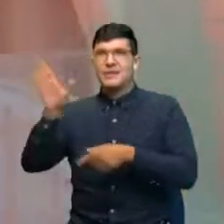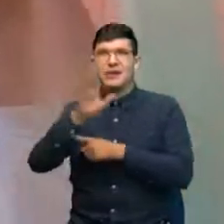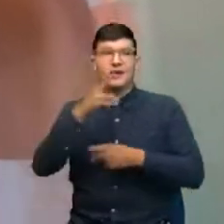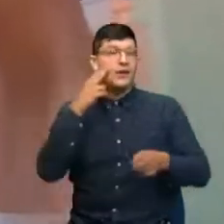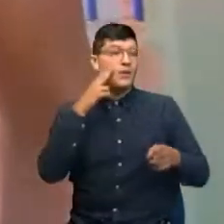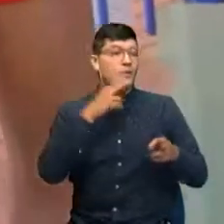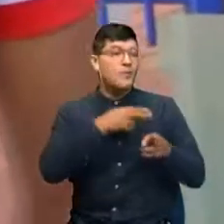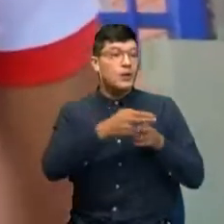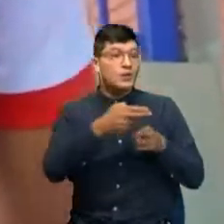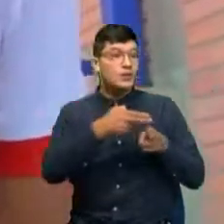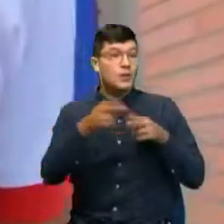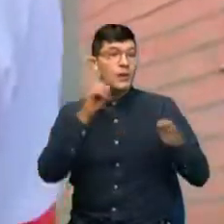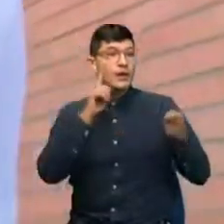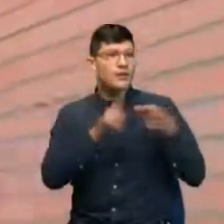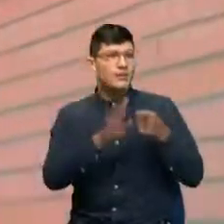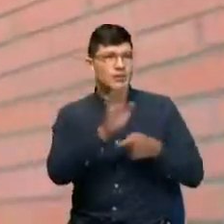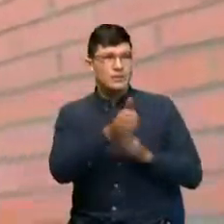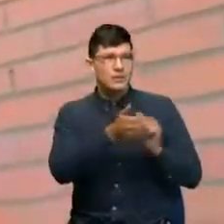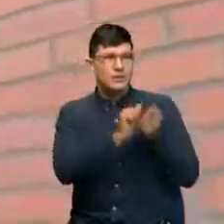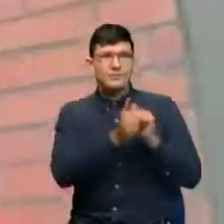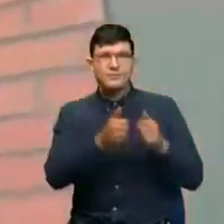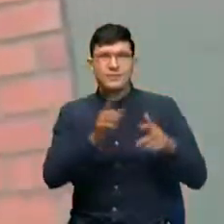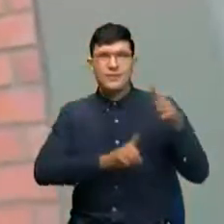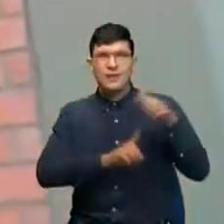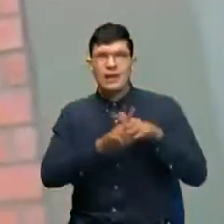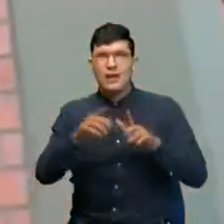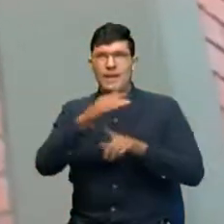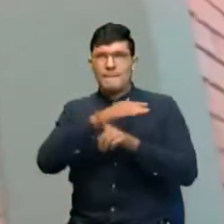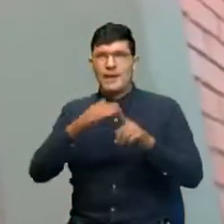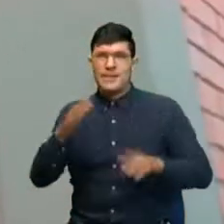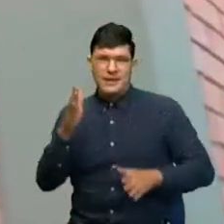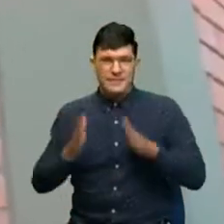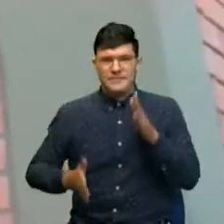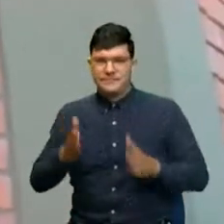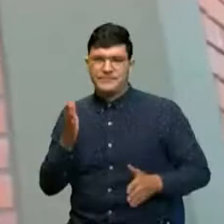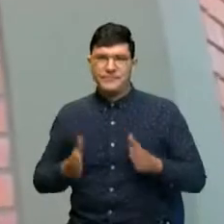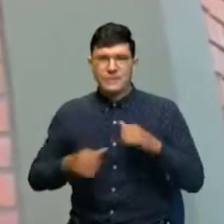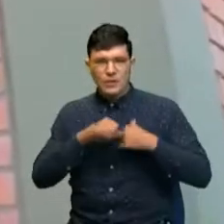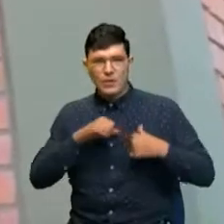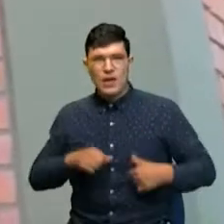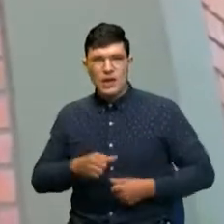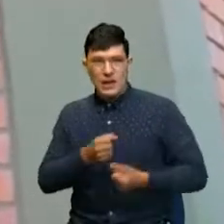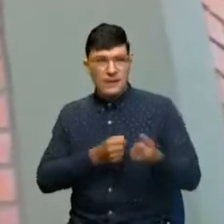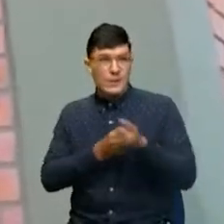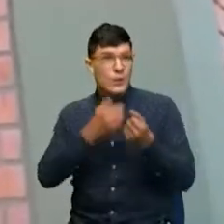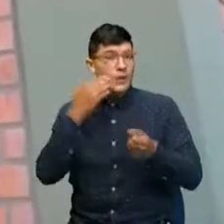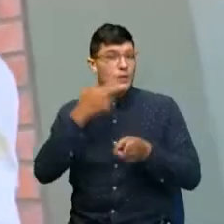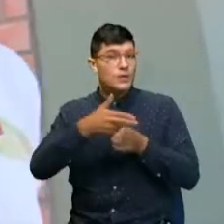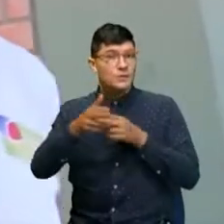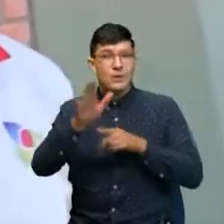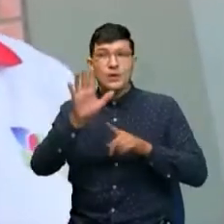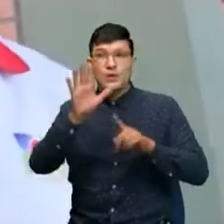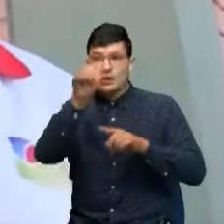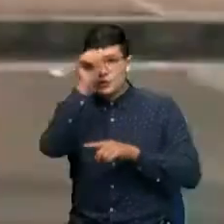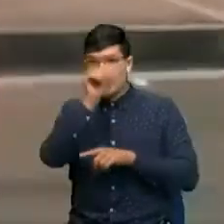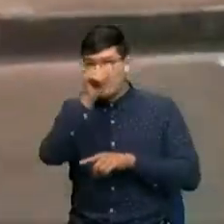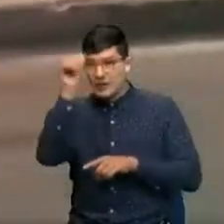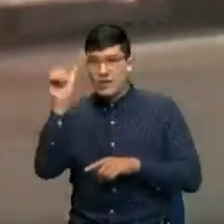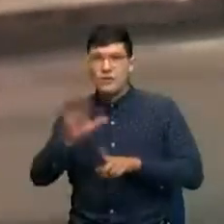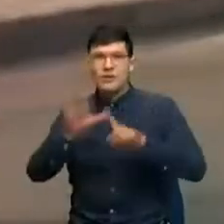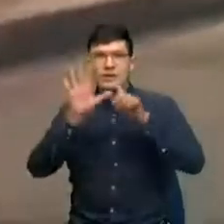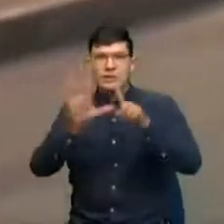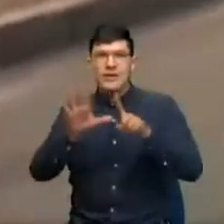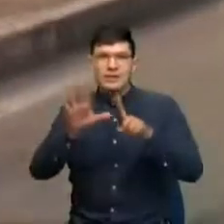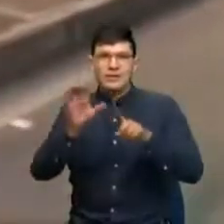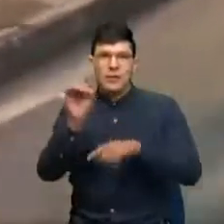de la deportista oriunda de Arboleda será la media maratón cardiovascular que se efectuará este domingo 6 de octubre en Bucaramanga.